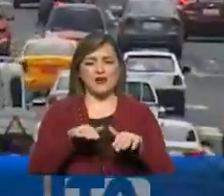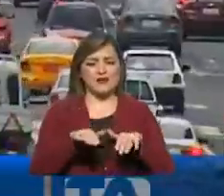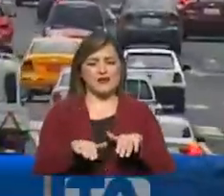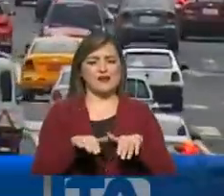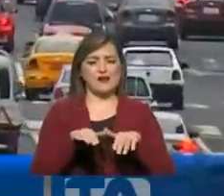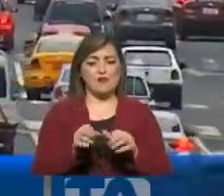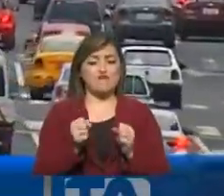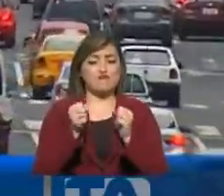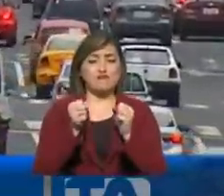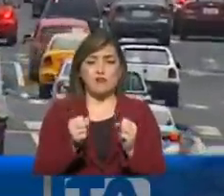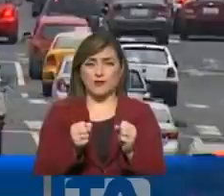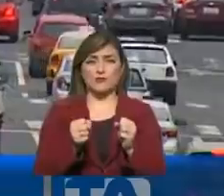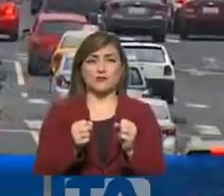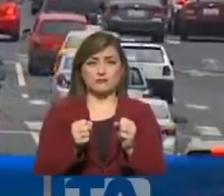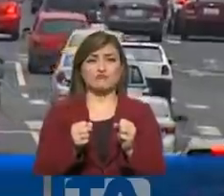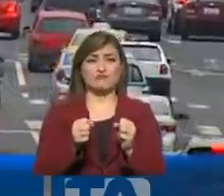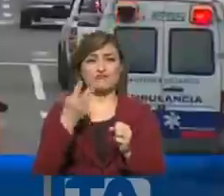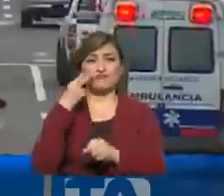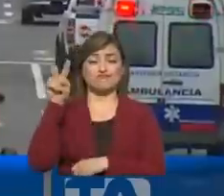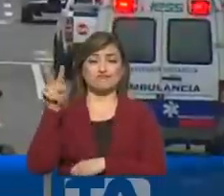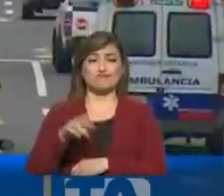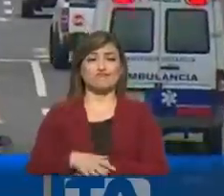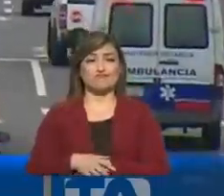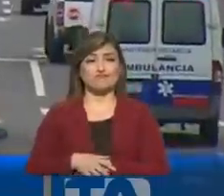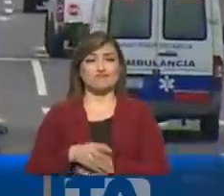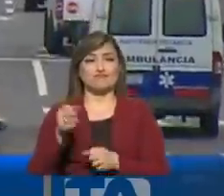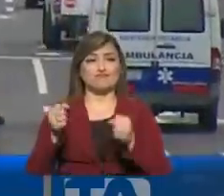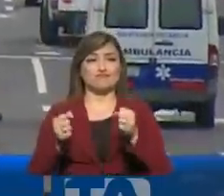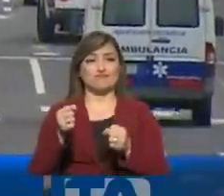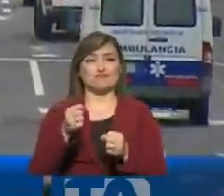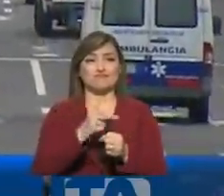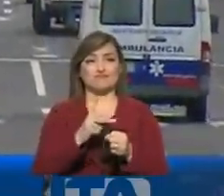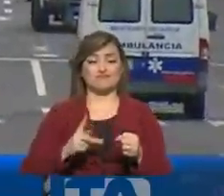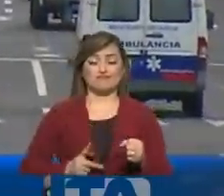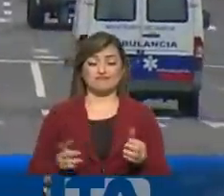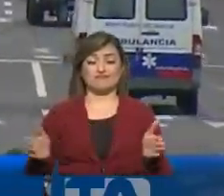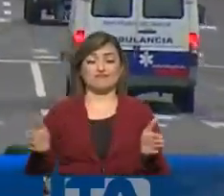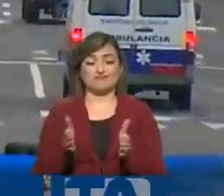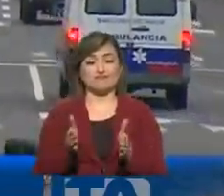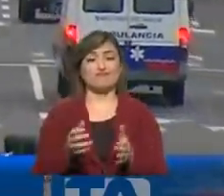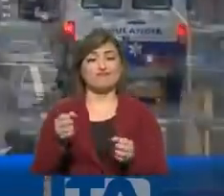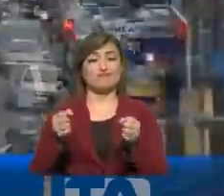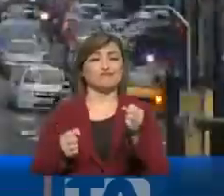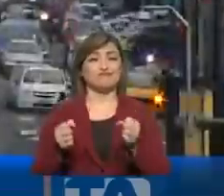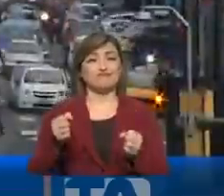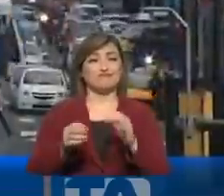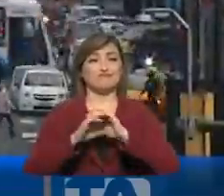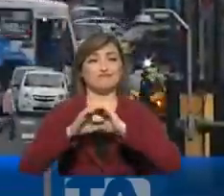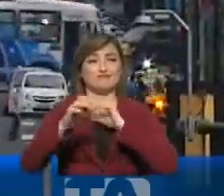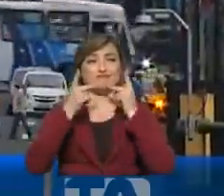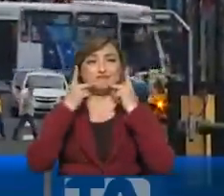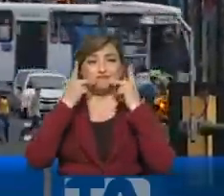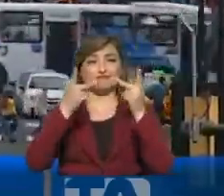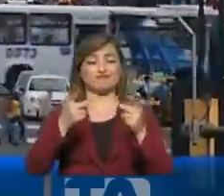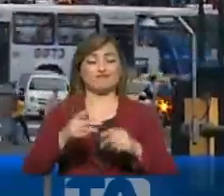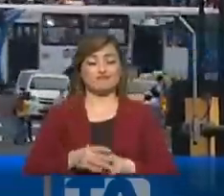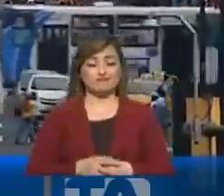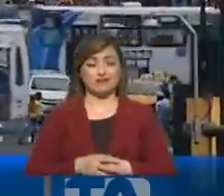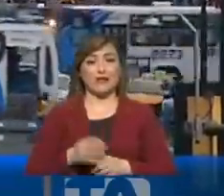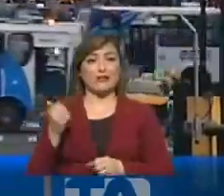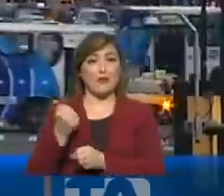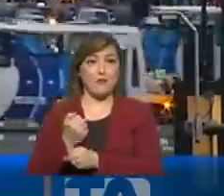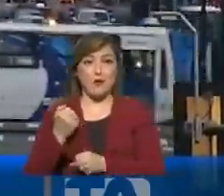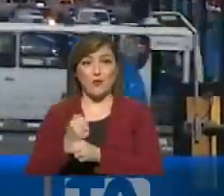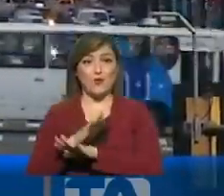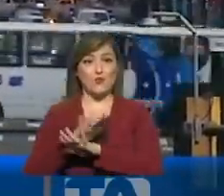vehicular, fuerte presencia de vehículos livianos, también de transporte urbano, con aquellas personas que luego de retirarse de sus